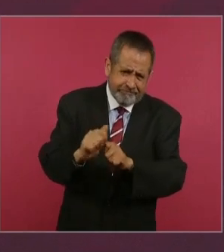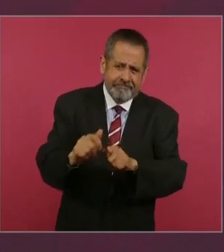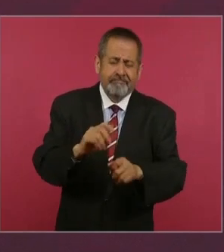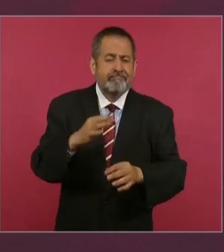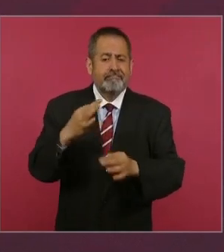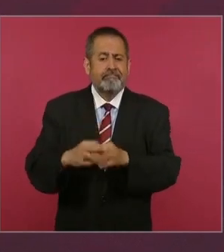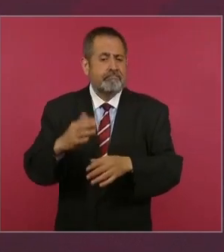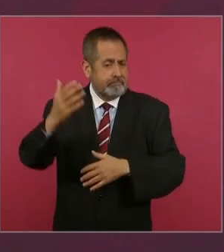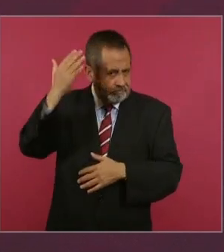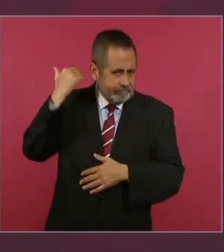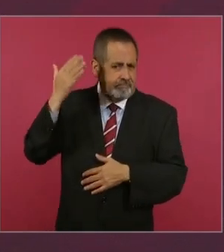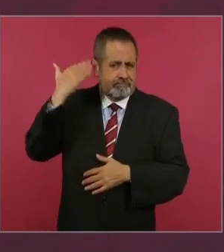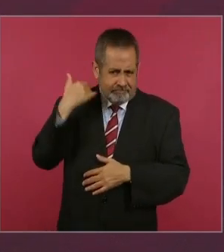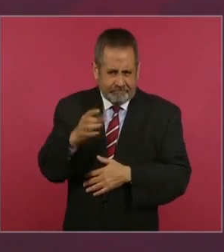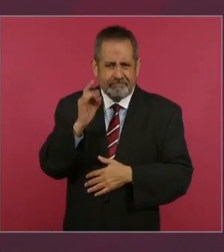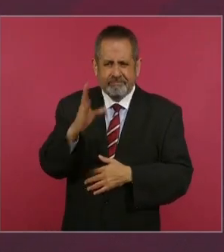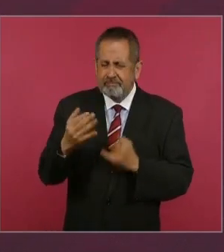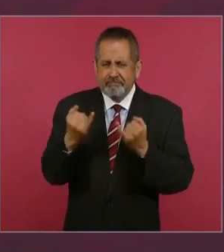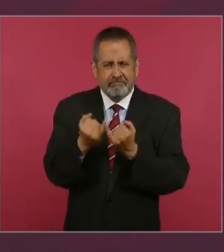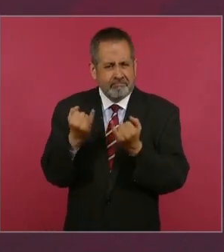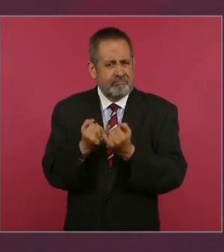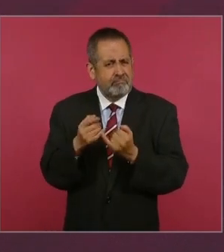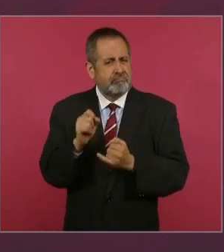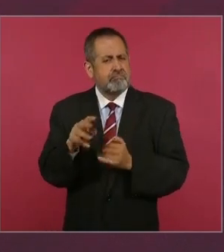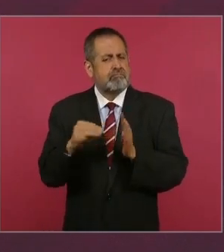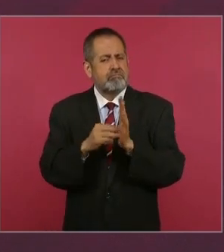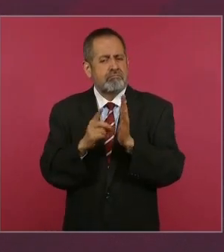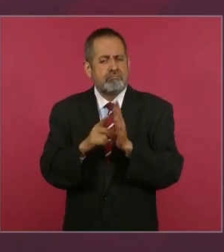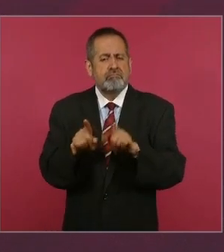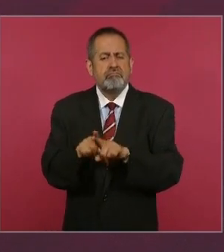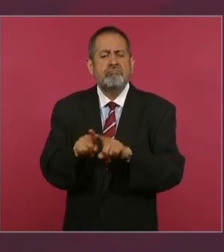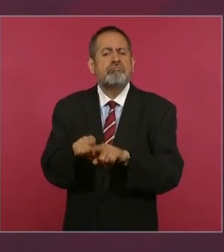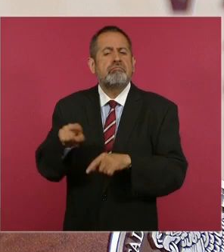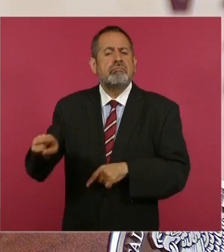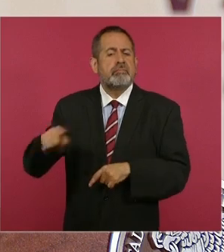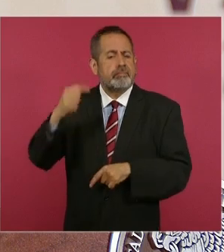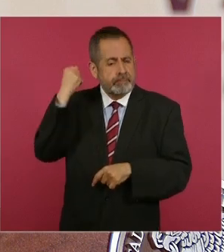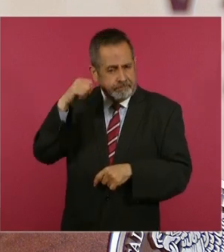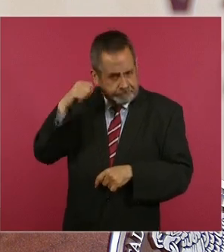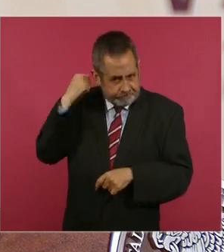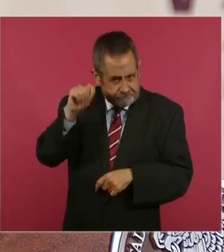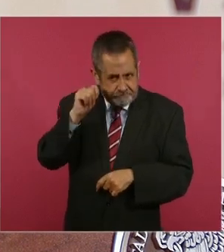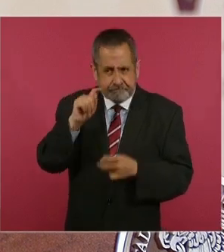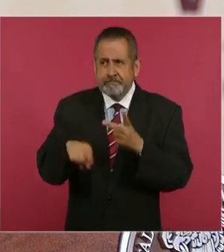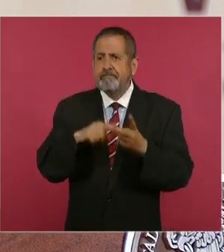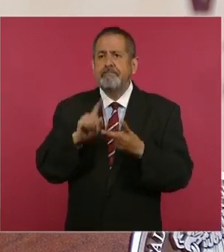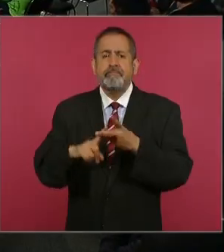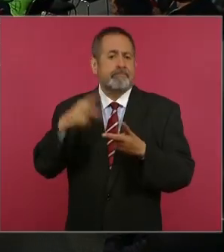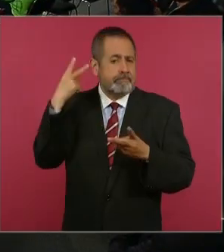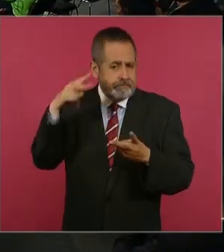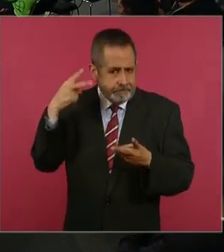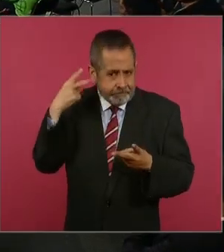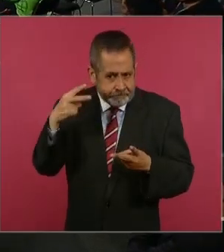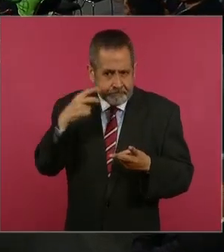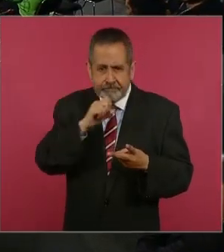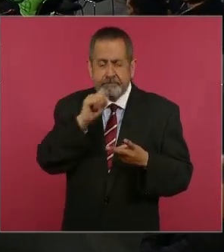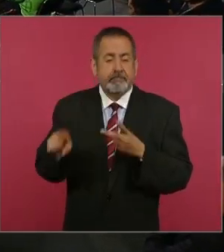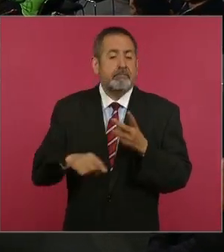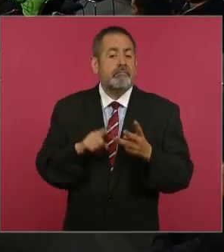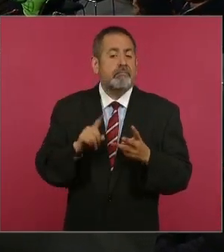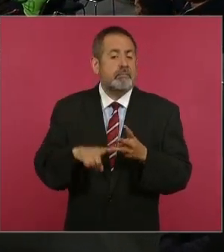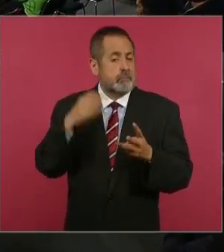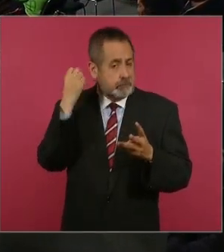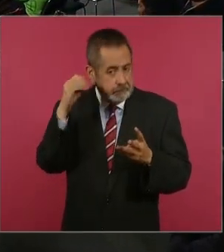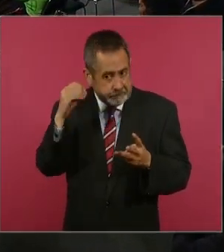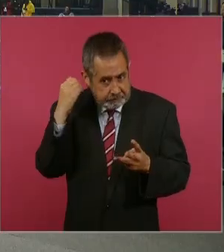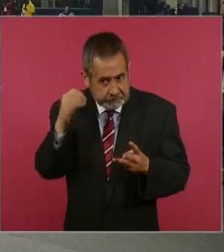o sea lo hicimos en Tabasco lo hicimos en Veracruz lo hicimos